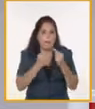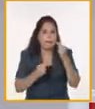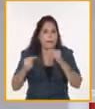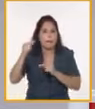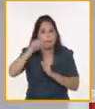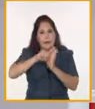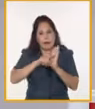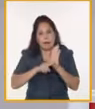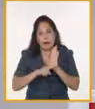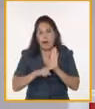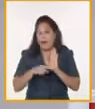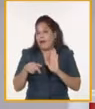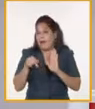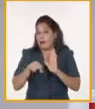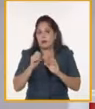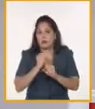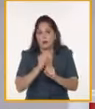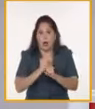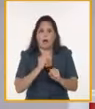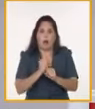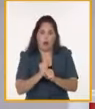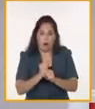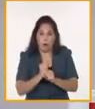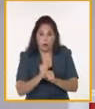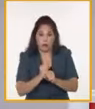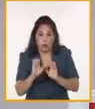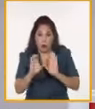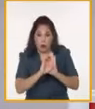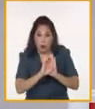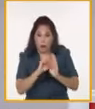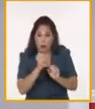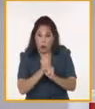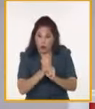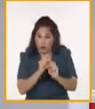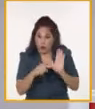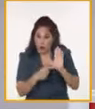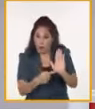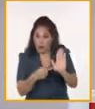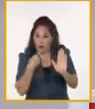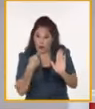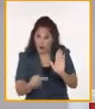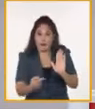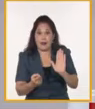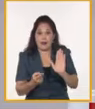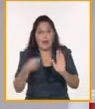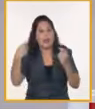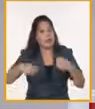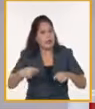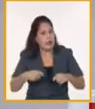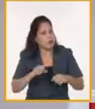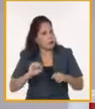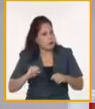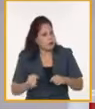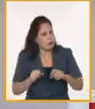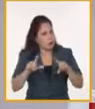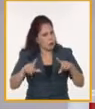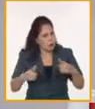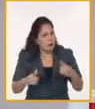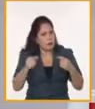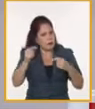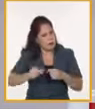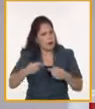que rigen el derecho de trabajo en Cuba que por demás están refrendados en en el código de trabajo o sea todos los derechos las obligaciones los deberes